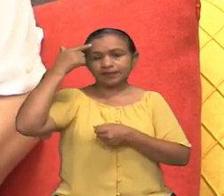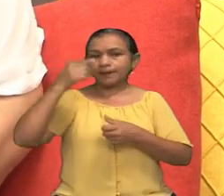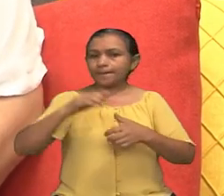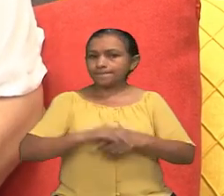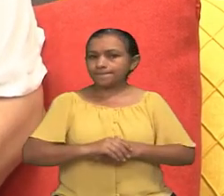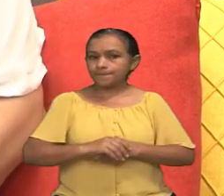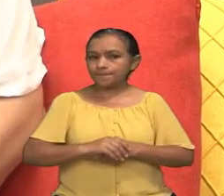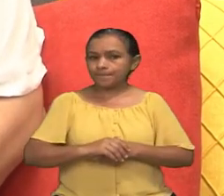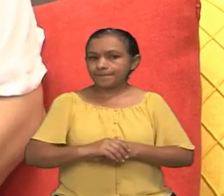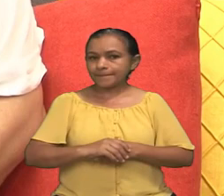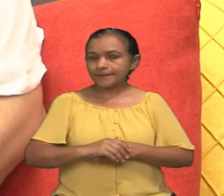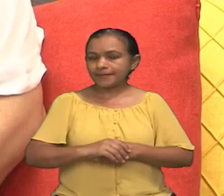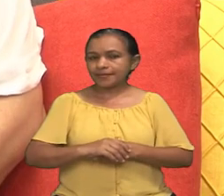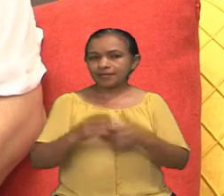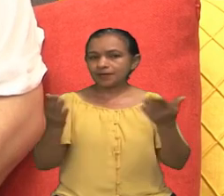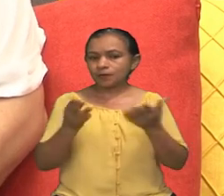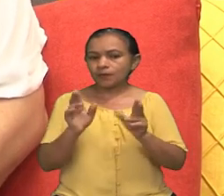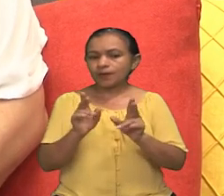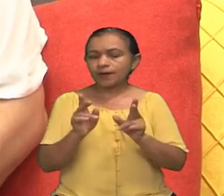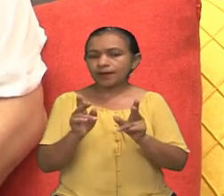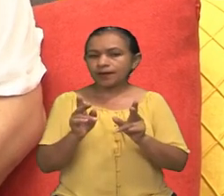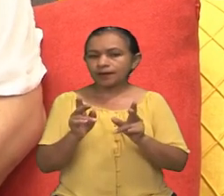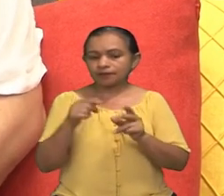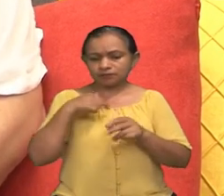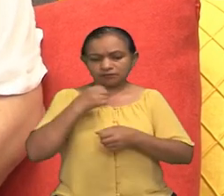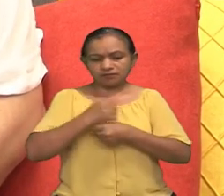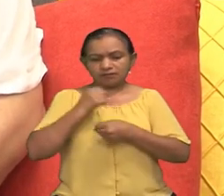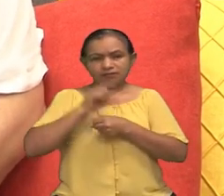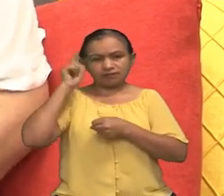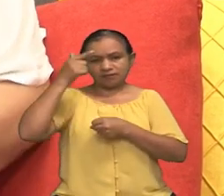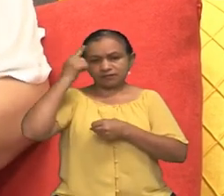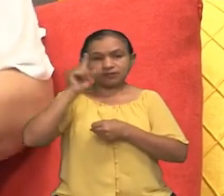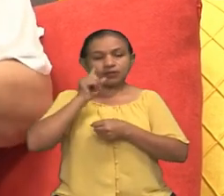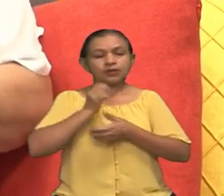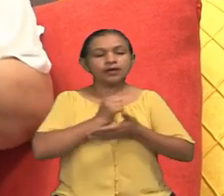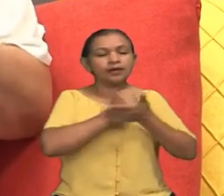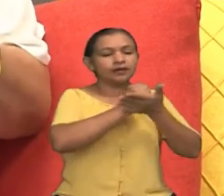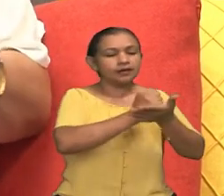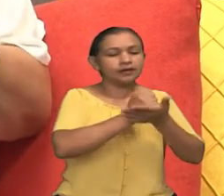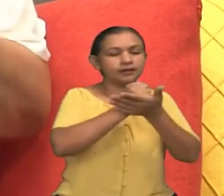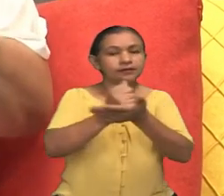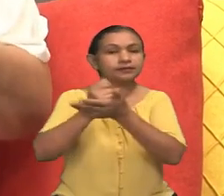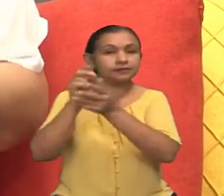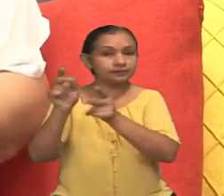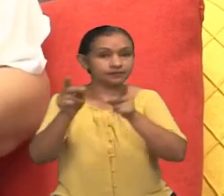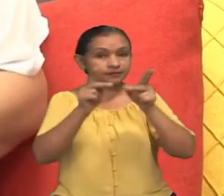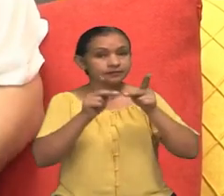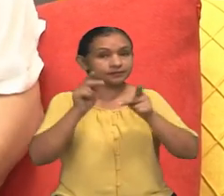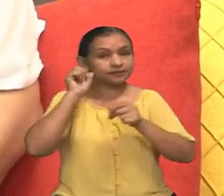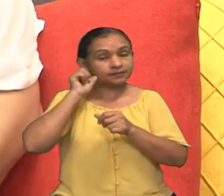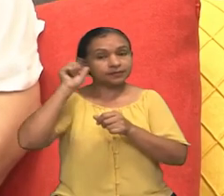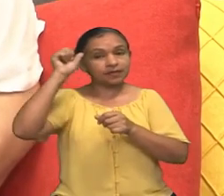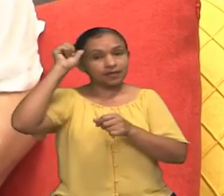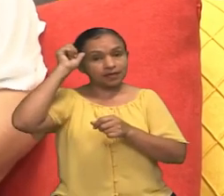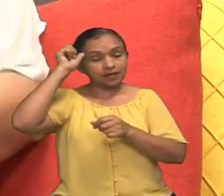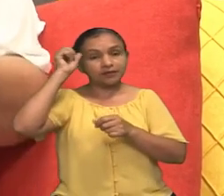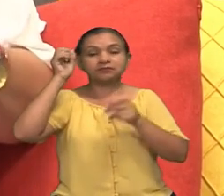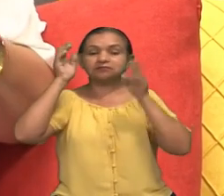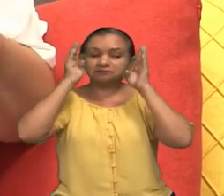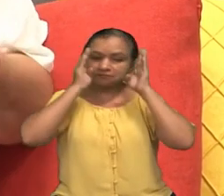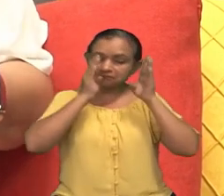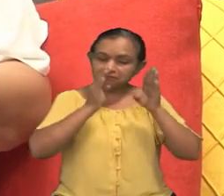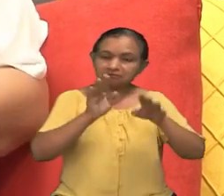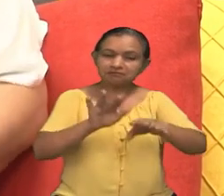somos funcionarios públicos, somos servidores públicos. Okay. Entonces, los adultos mayores se sienten atendidos,